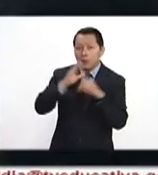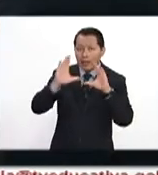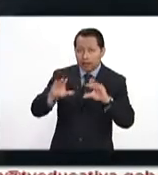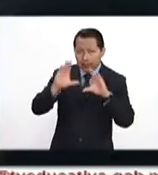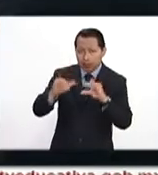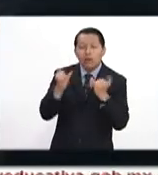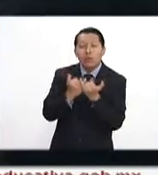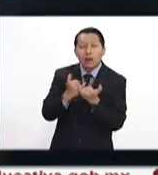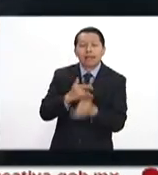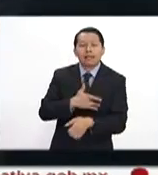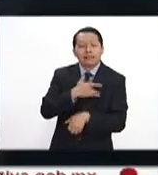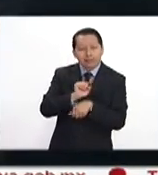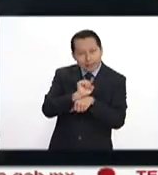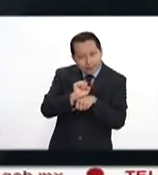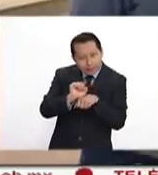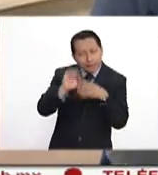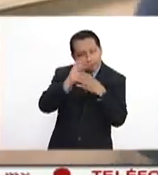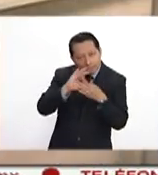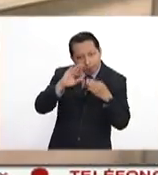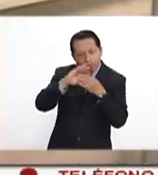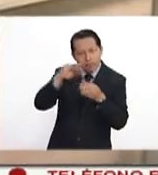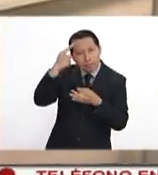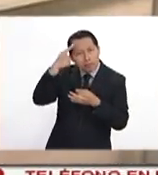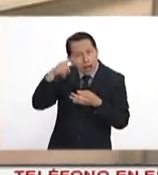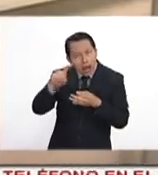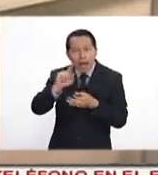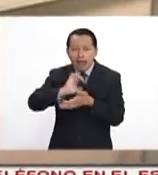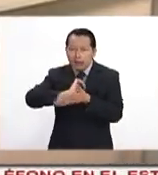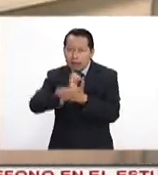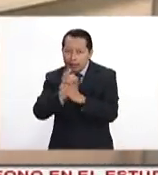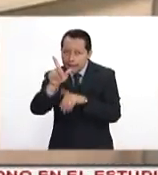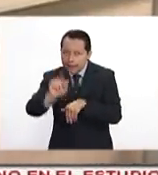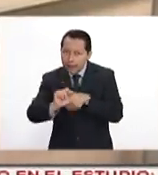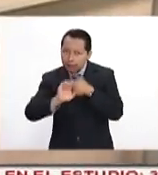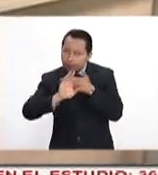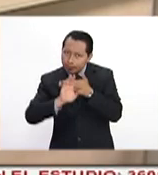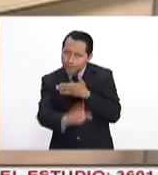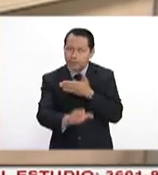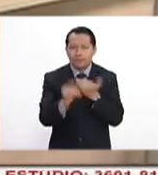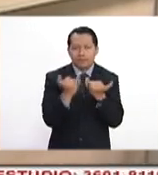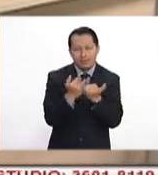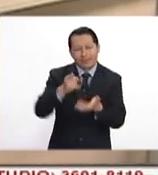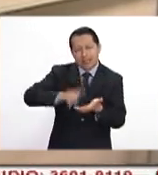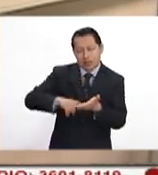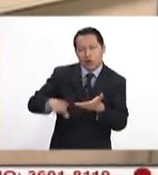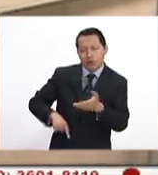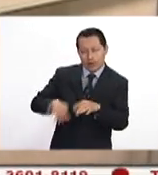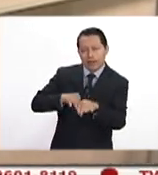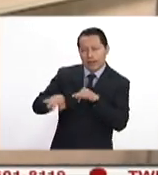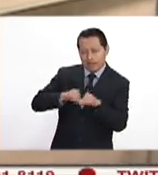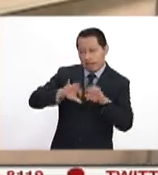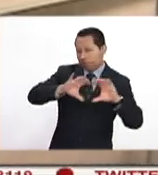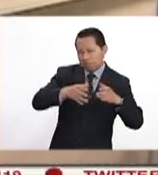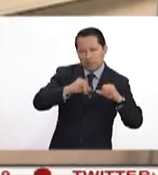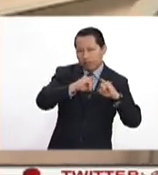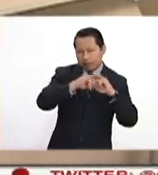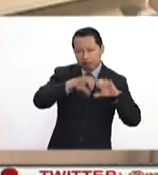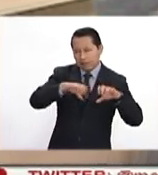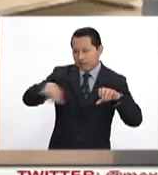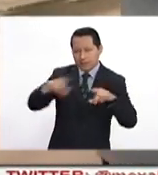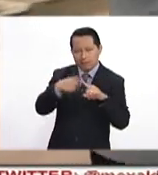acciones de sensibilización para prevenir la discriminación entre los servidores públicos de las diferentes